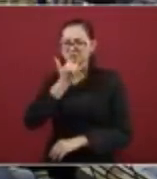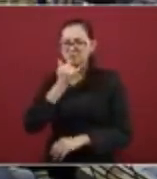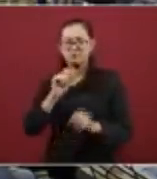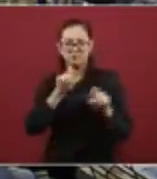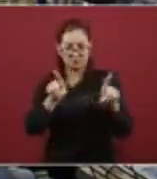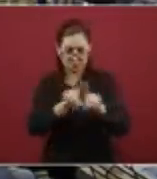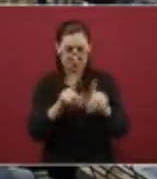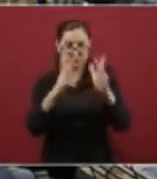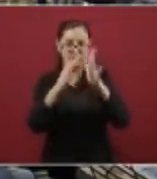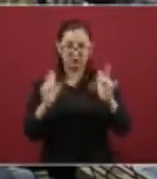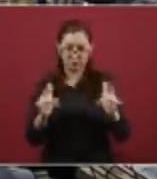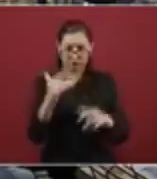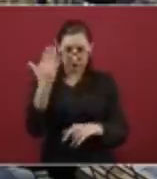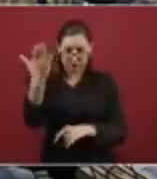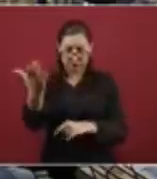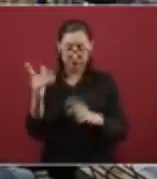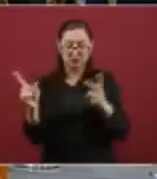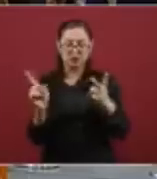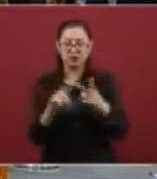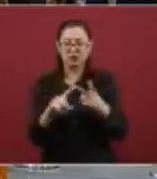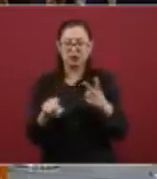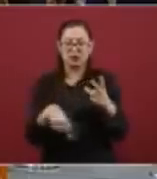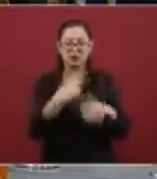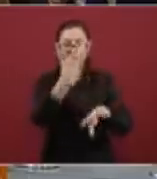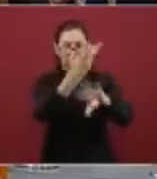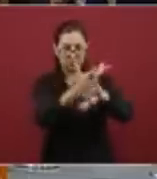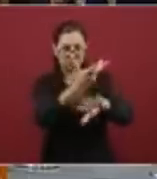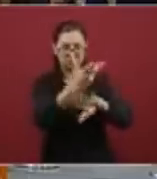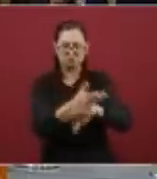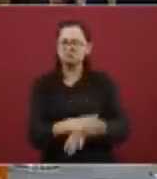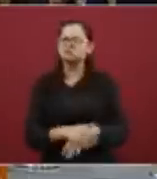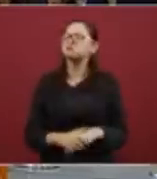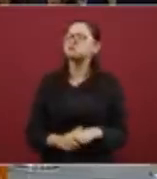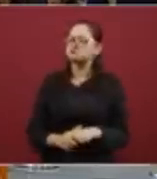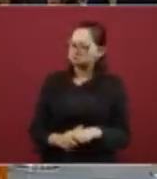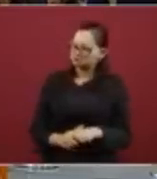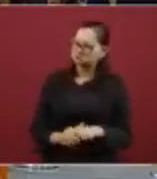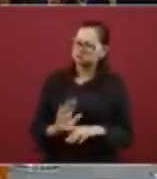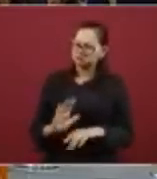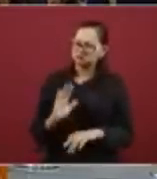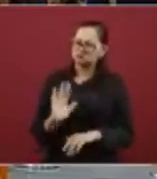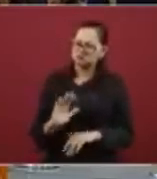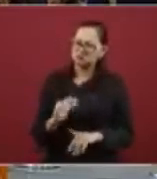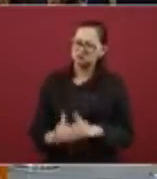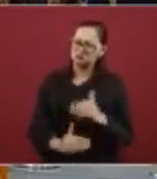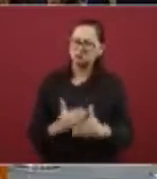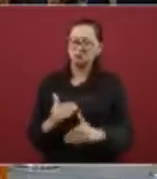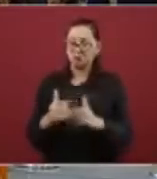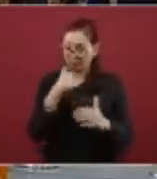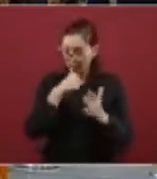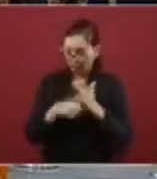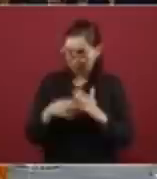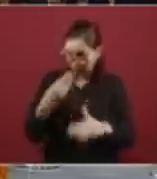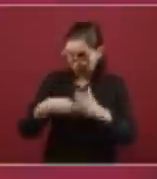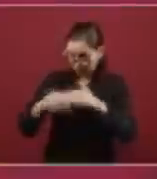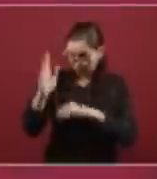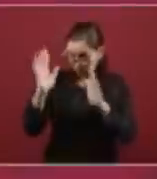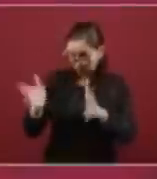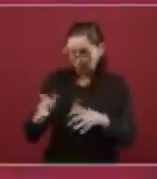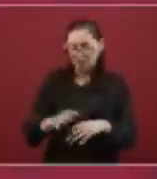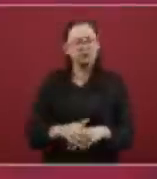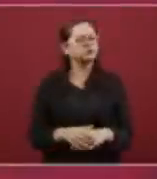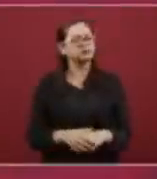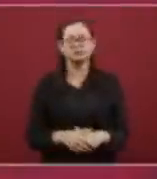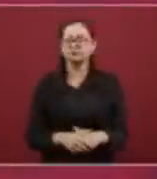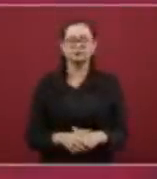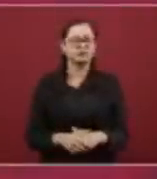Francia? ¿También pediría una disculpa al gobierno de Estados Unidos? En su momento. ¿Ya envió cartas a estos gobiernos? No, es que estamos